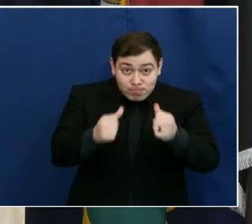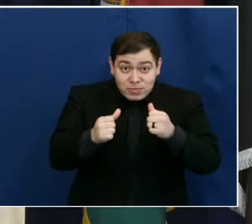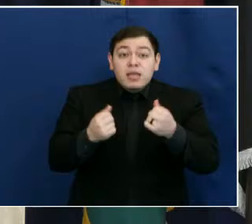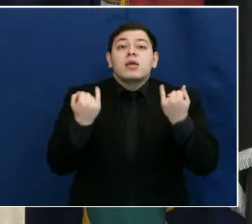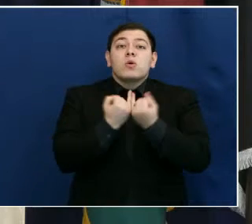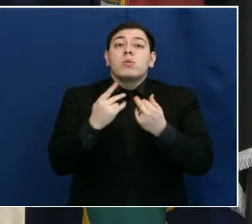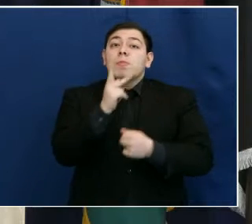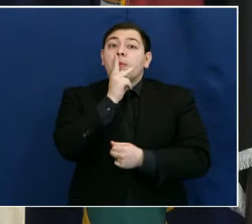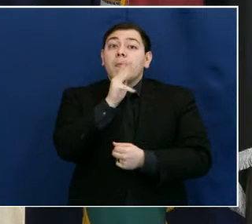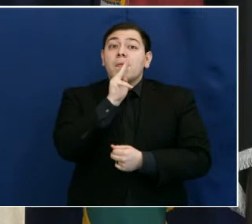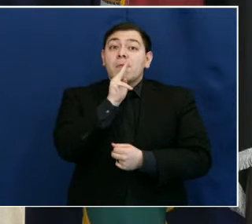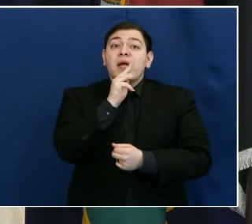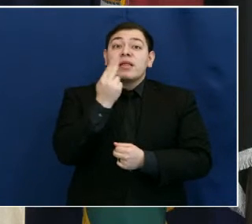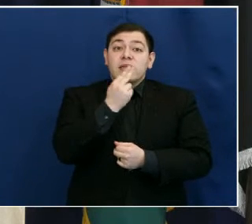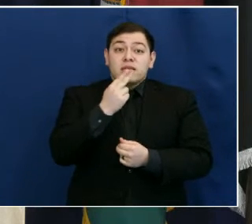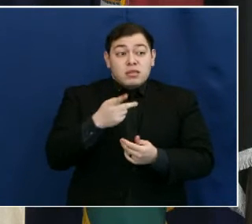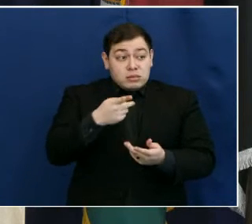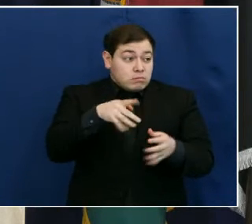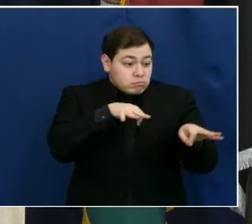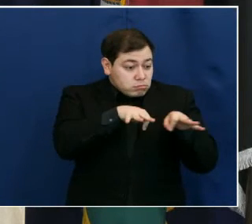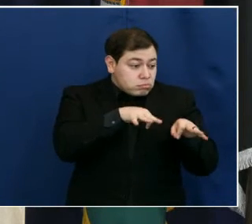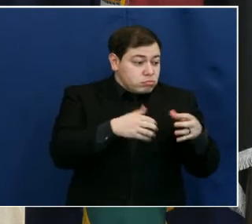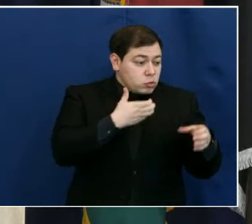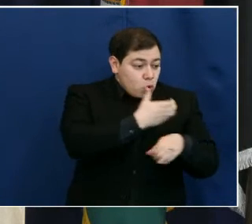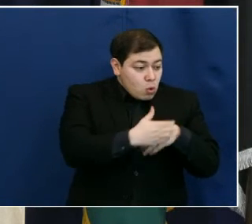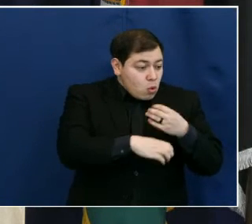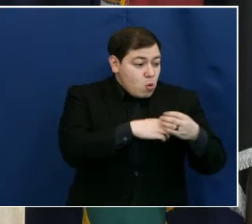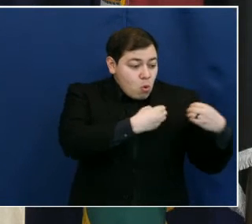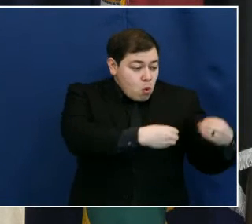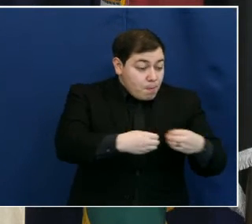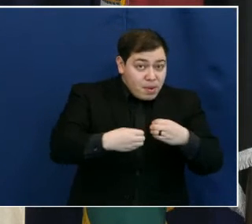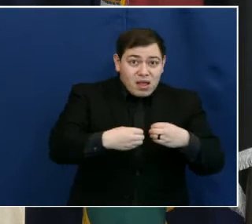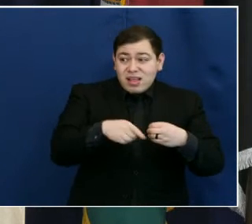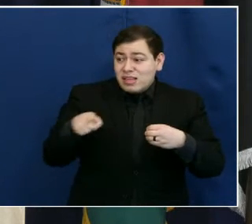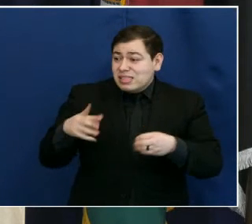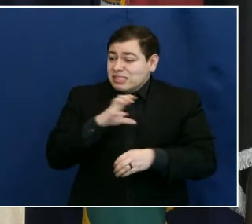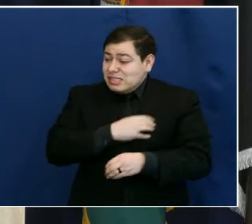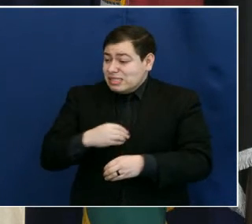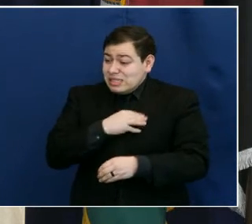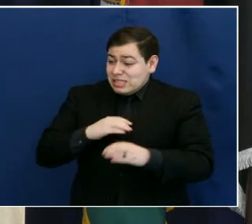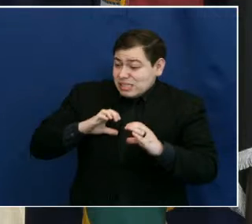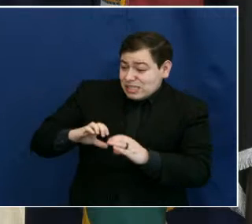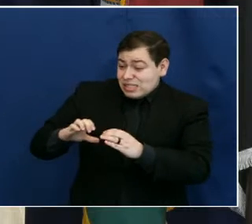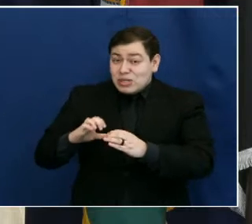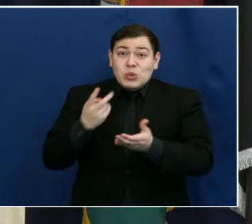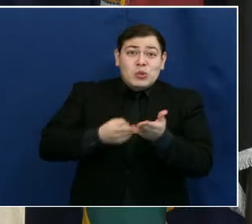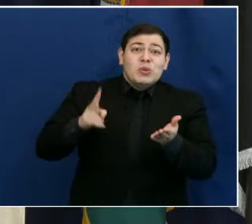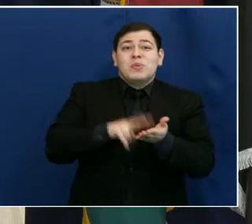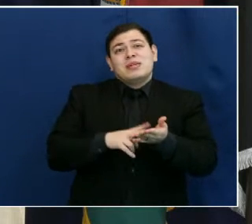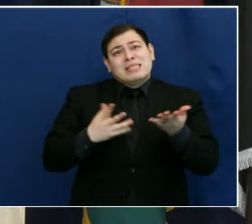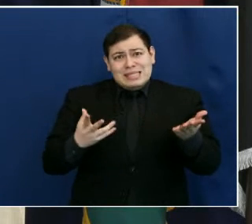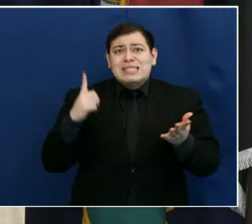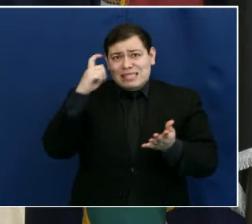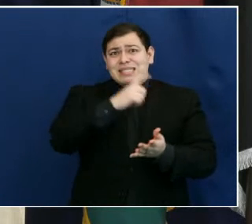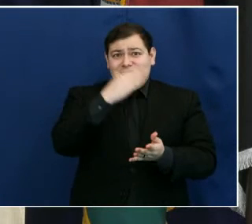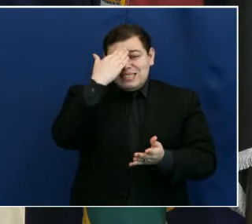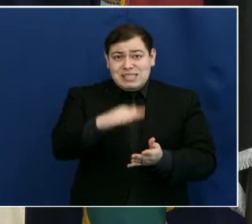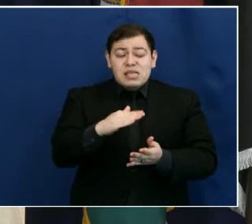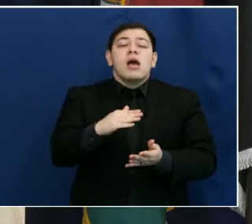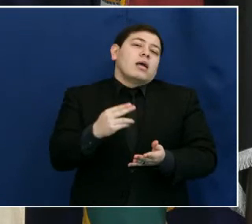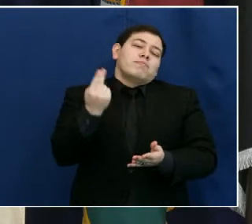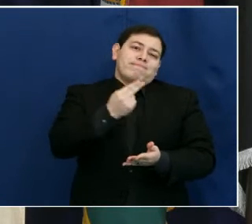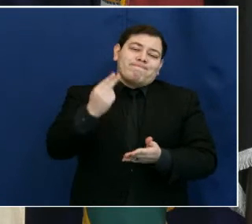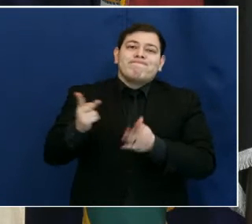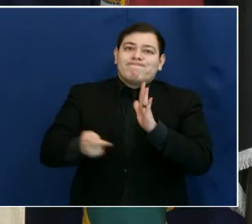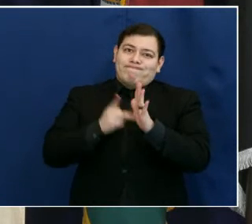la oportunidad de concentrarse en los trabajos y sus rutinas diarias. Nuestras empresas necesitan toda la atención de sus empleados,